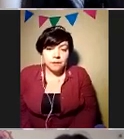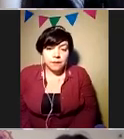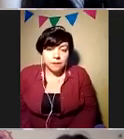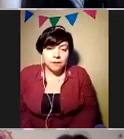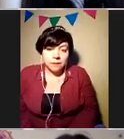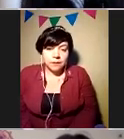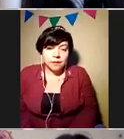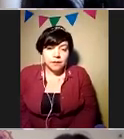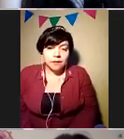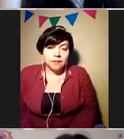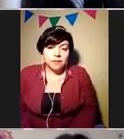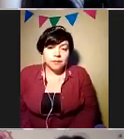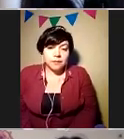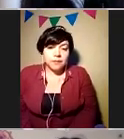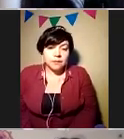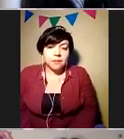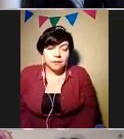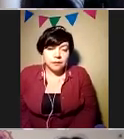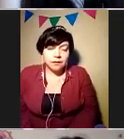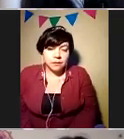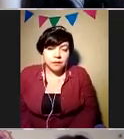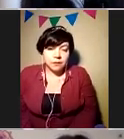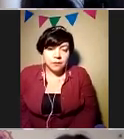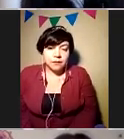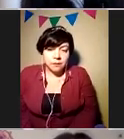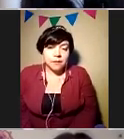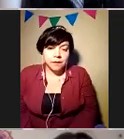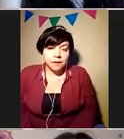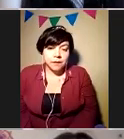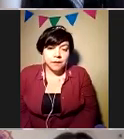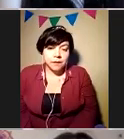tienda Yang, de la marca Yang, que es la pionera en Chile, que